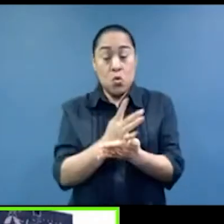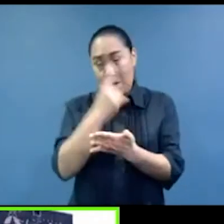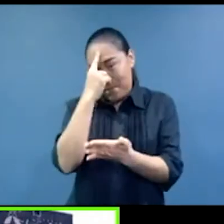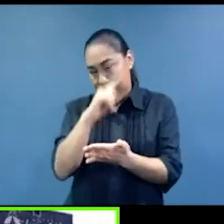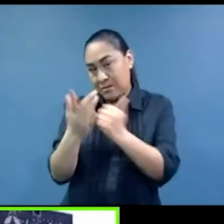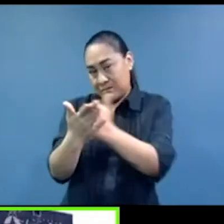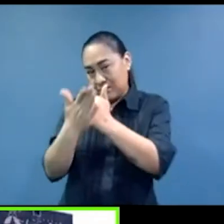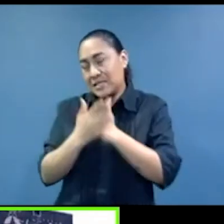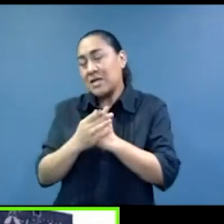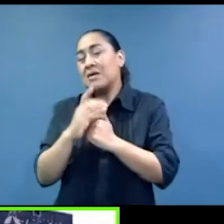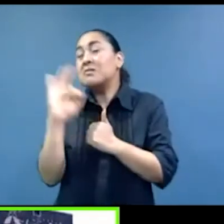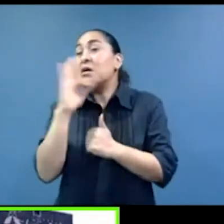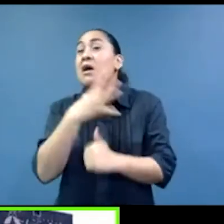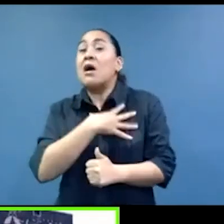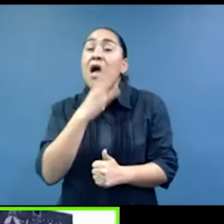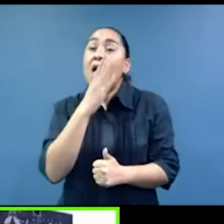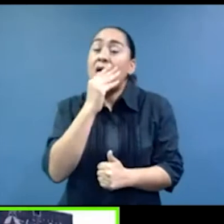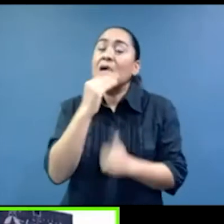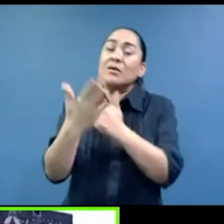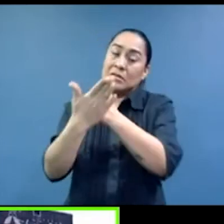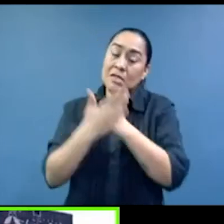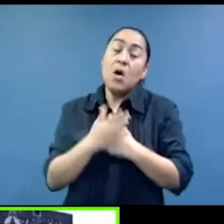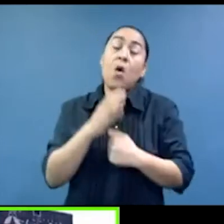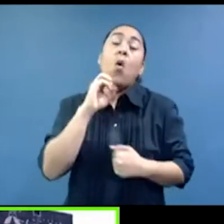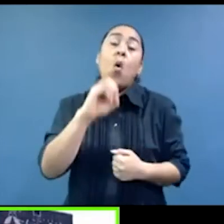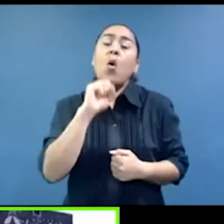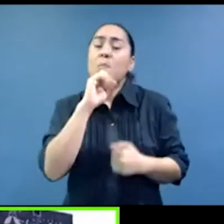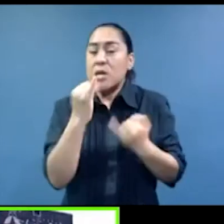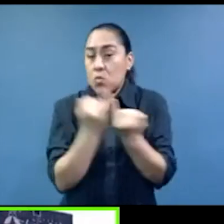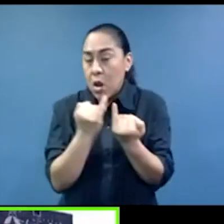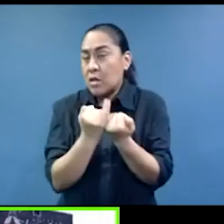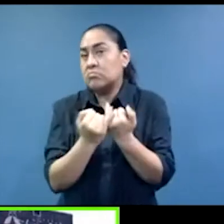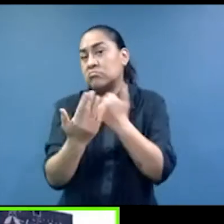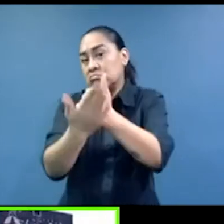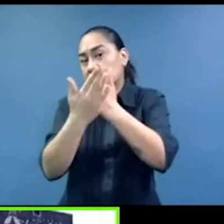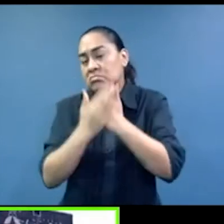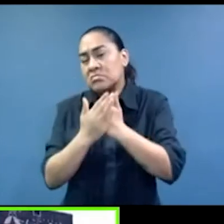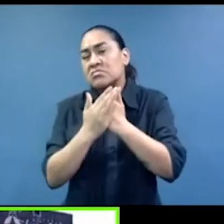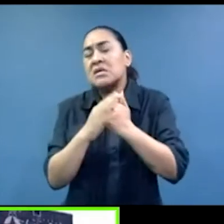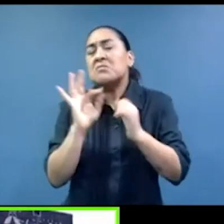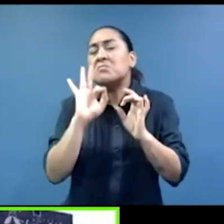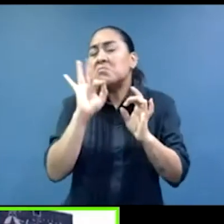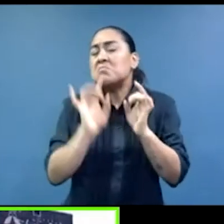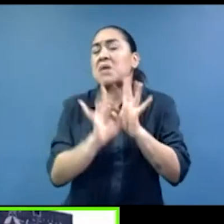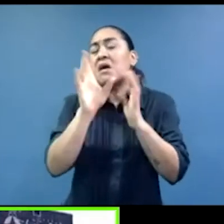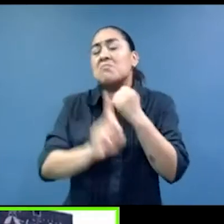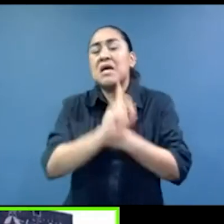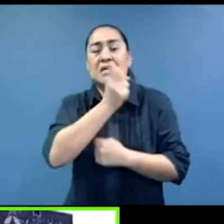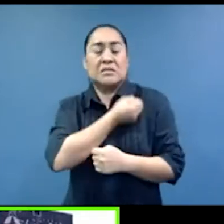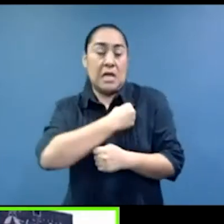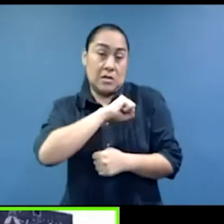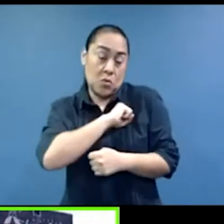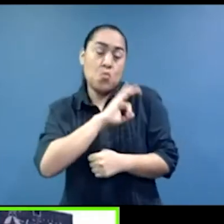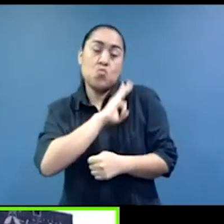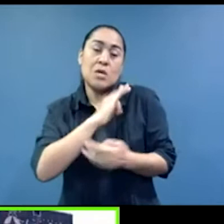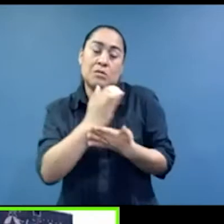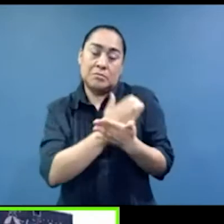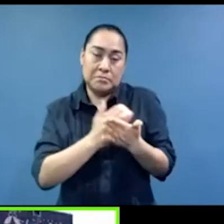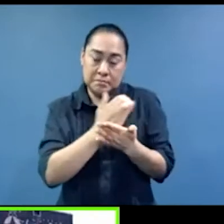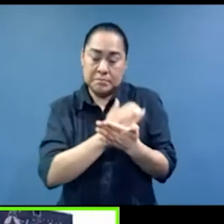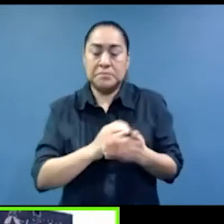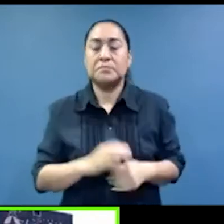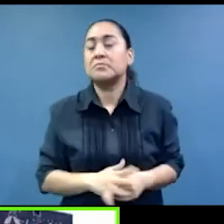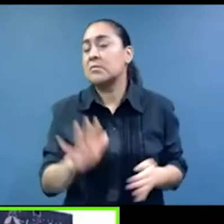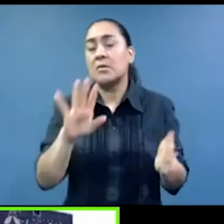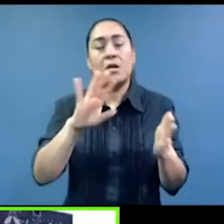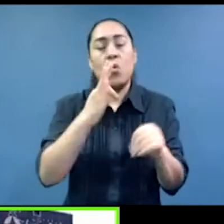como lo digo, sino también para resolver problemas de salud que de otra manera no se podrían resolver. Y nada más pongo un